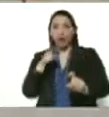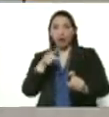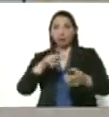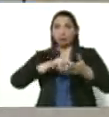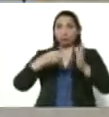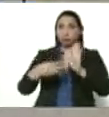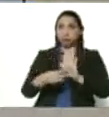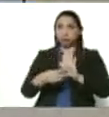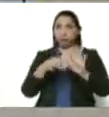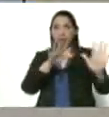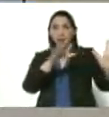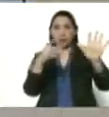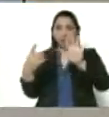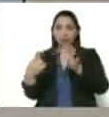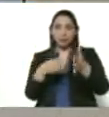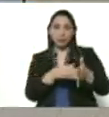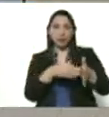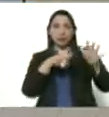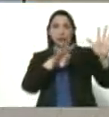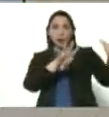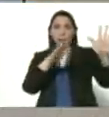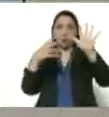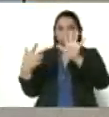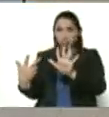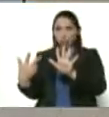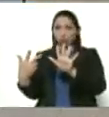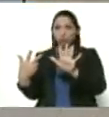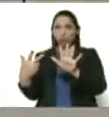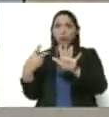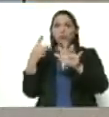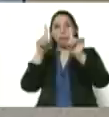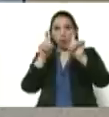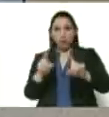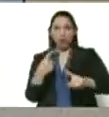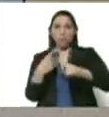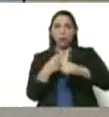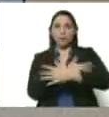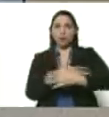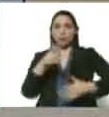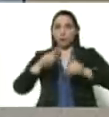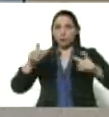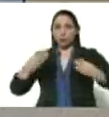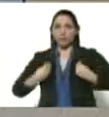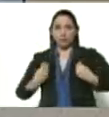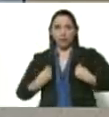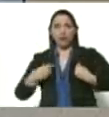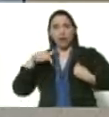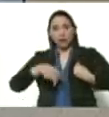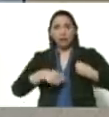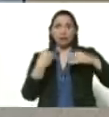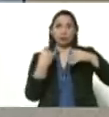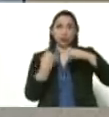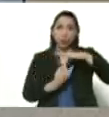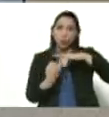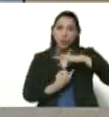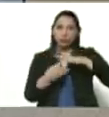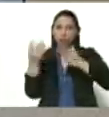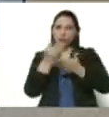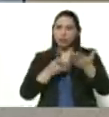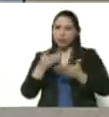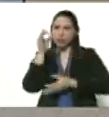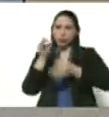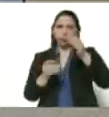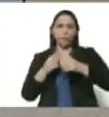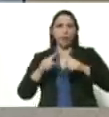representa 16.098 pruebas por millón de habitantes. Ha sido uno de los instrumentos diseñados justamente para